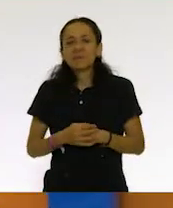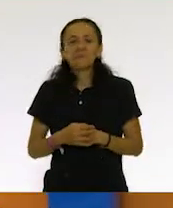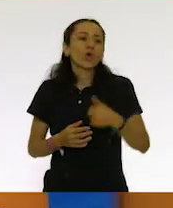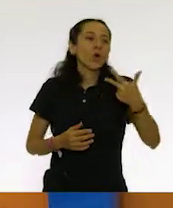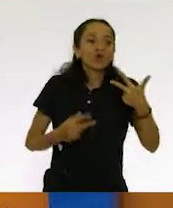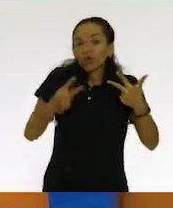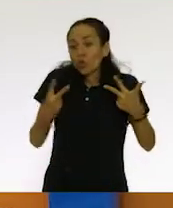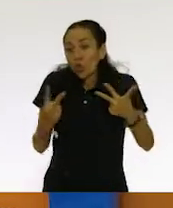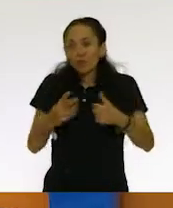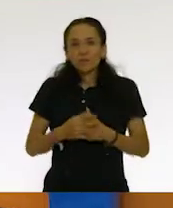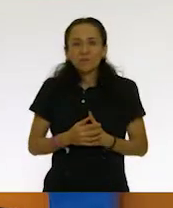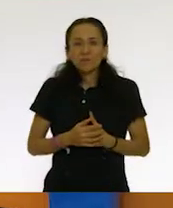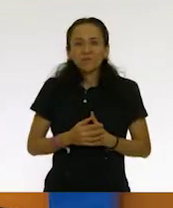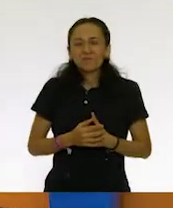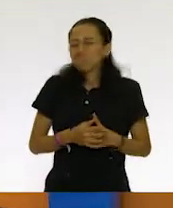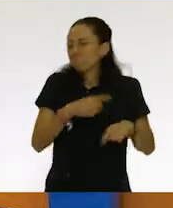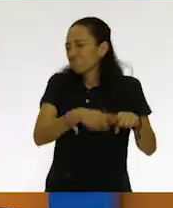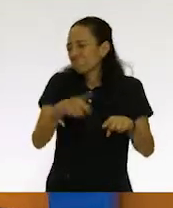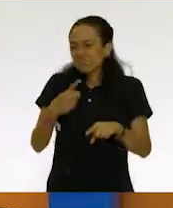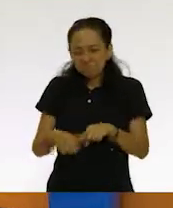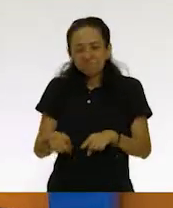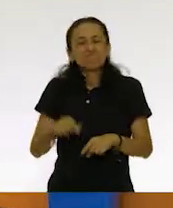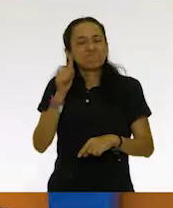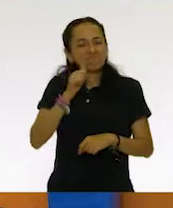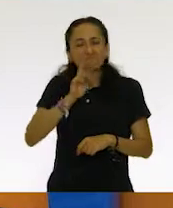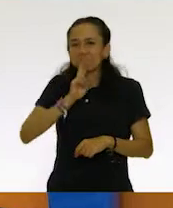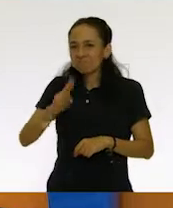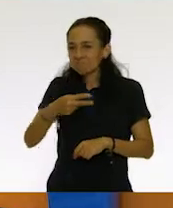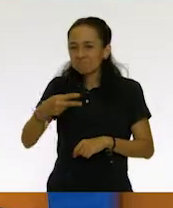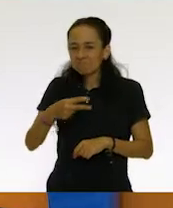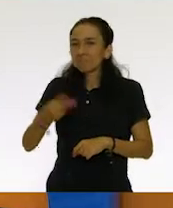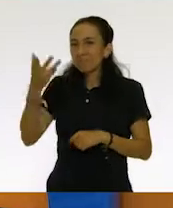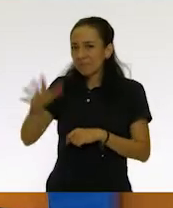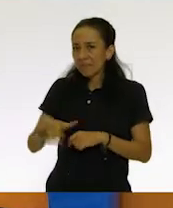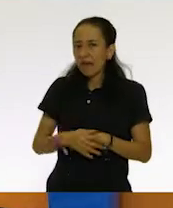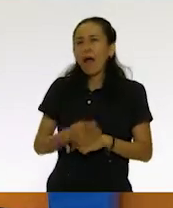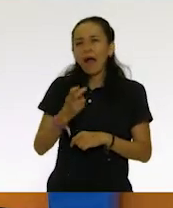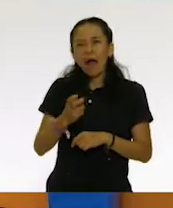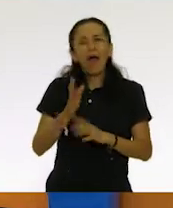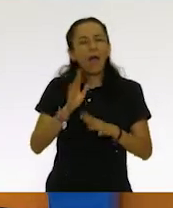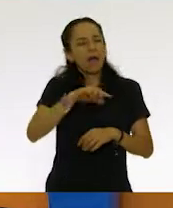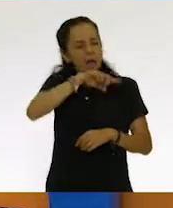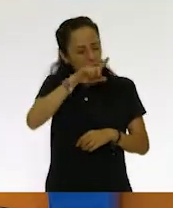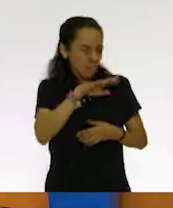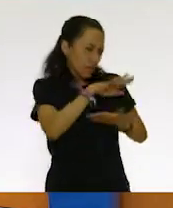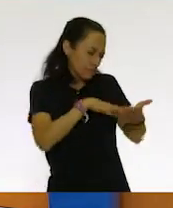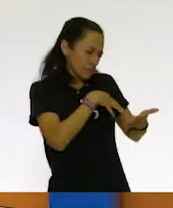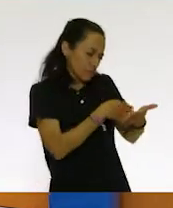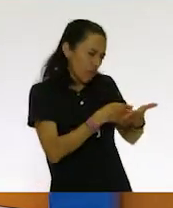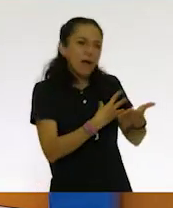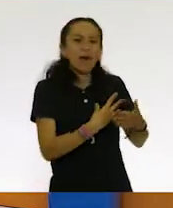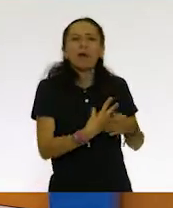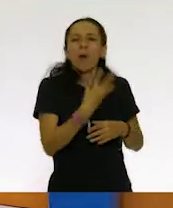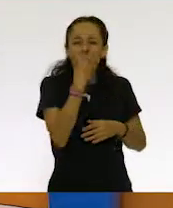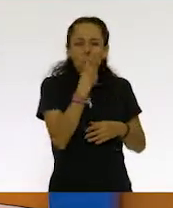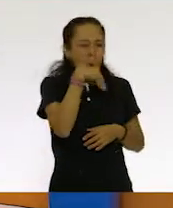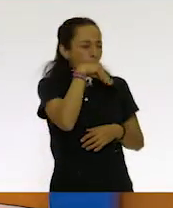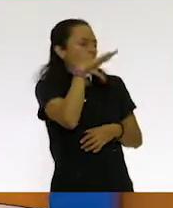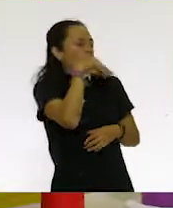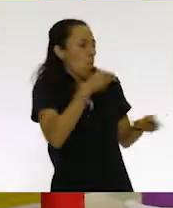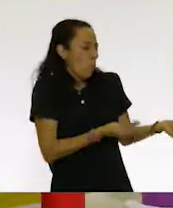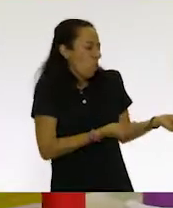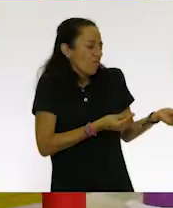Ya con esta tabla, el lobo Gong Gong llegó muy seguro ¿Pero recuerdan qué pasó?